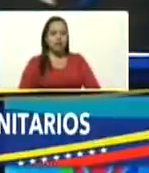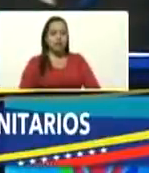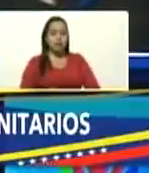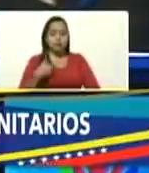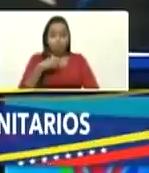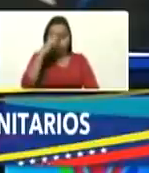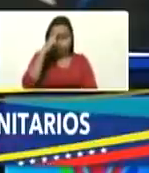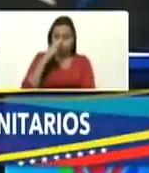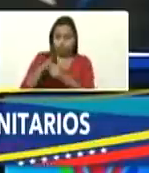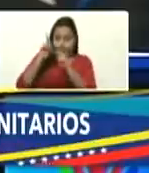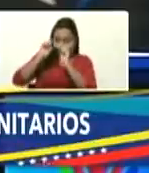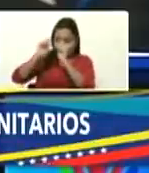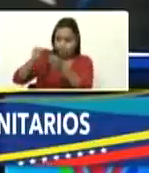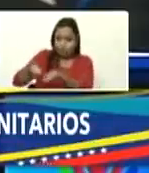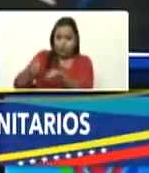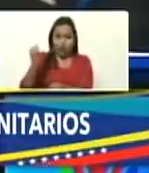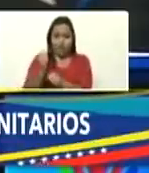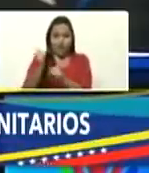que ustedes hacen.